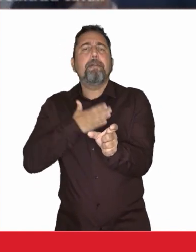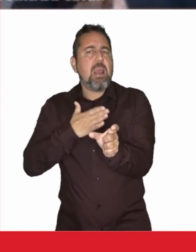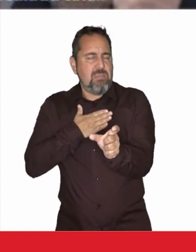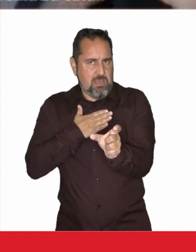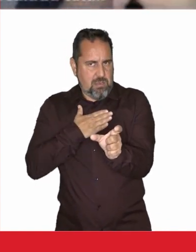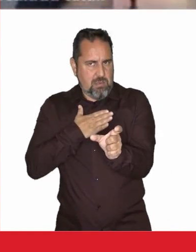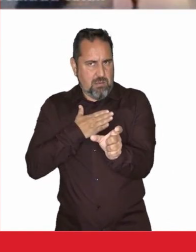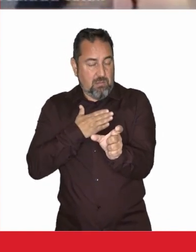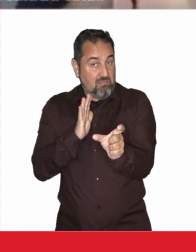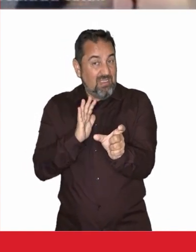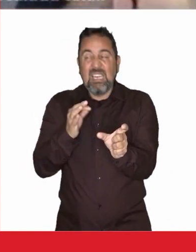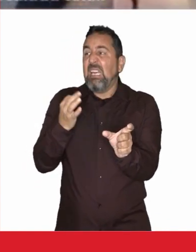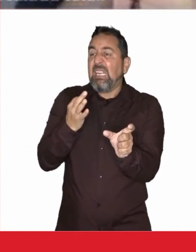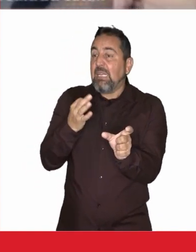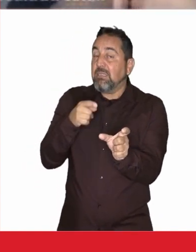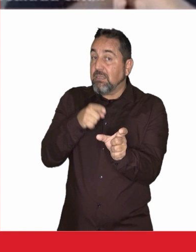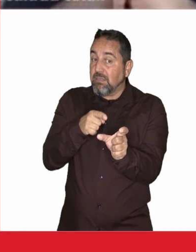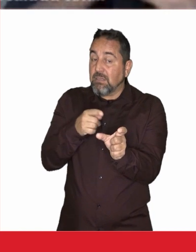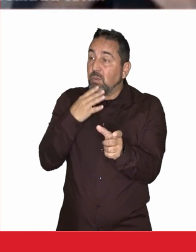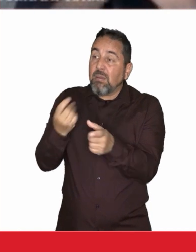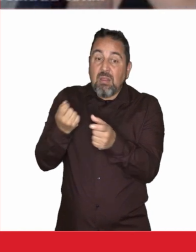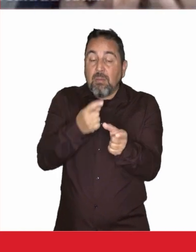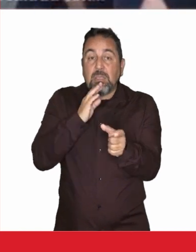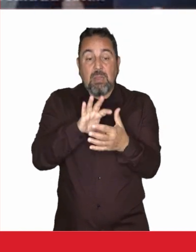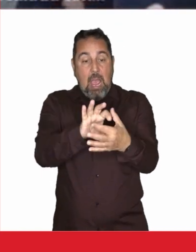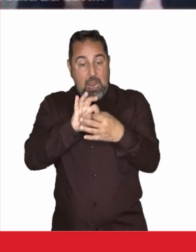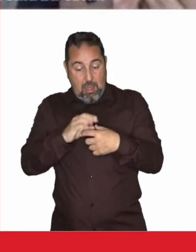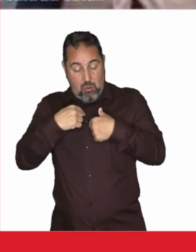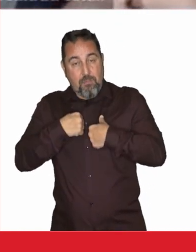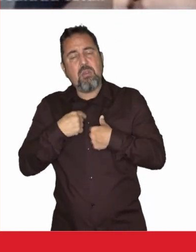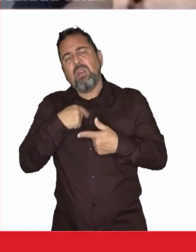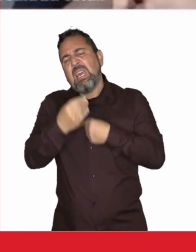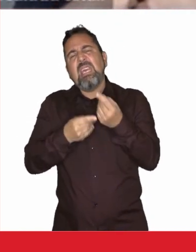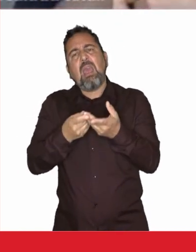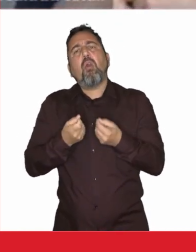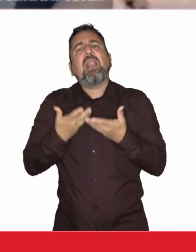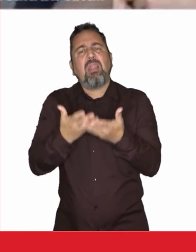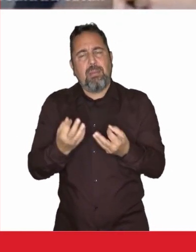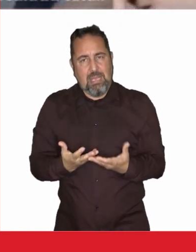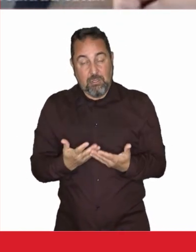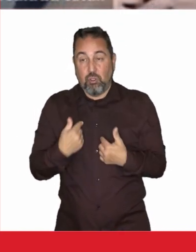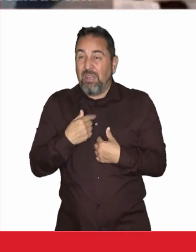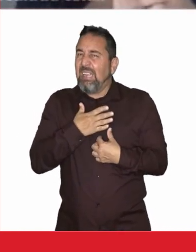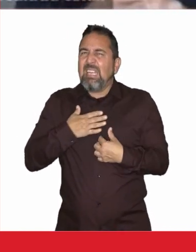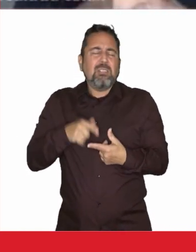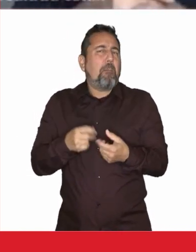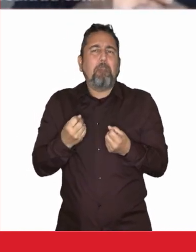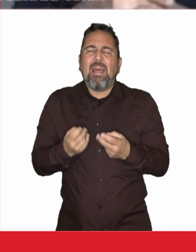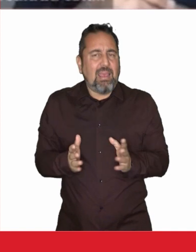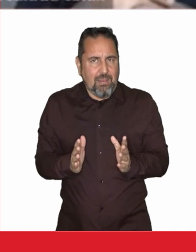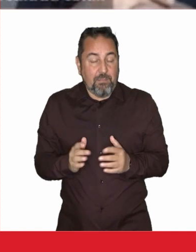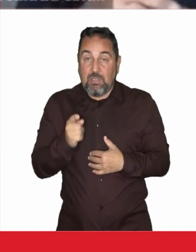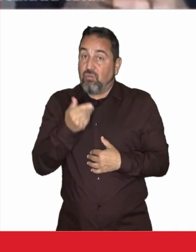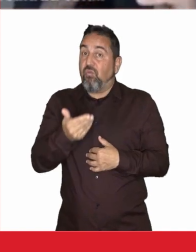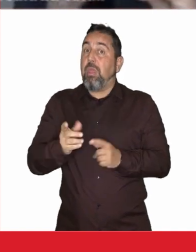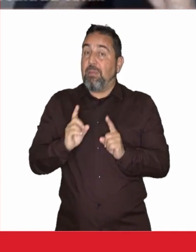persona para mí? ¿Y qué es lo que ella recibe a cambio de aliarse conmigo? ¿Bien? ¿Y para